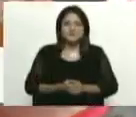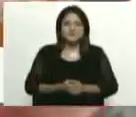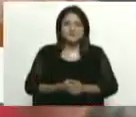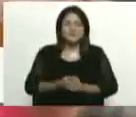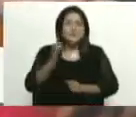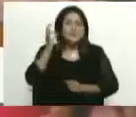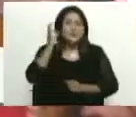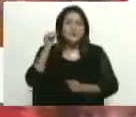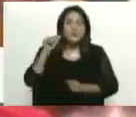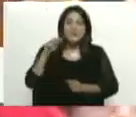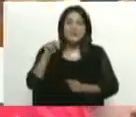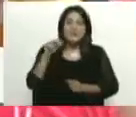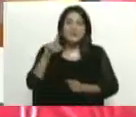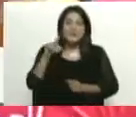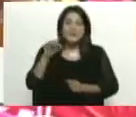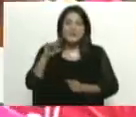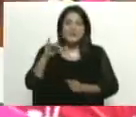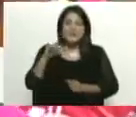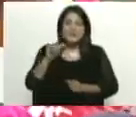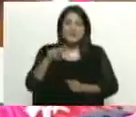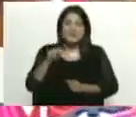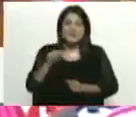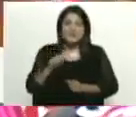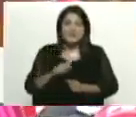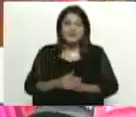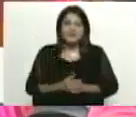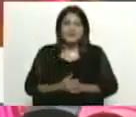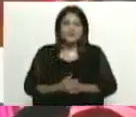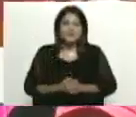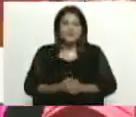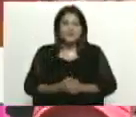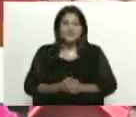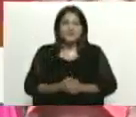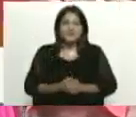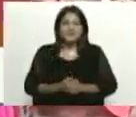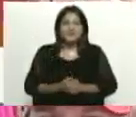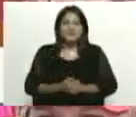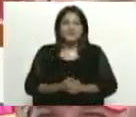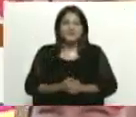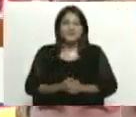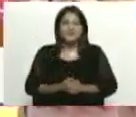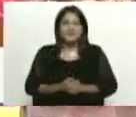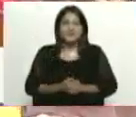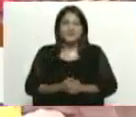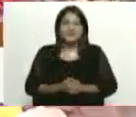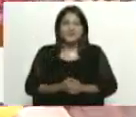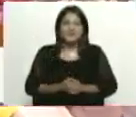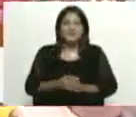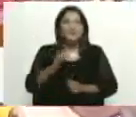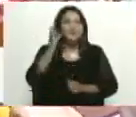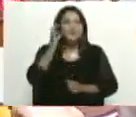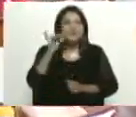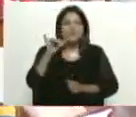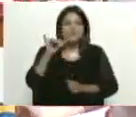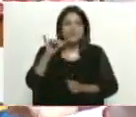Andreina Torrealba, VC Santa Rosalía, ahí está. Yulexi